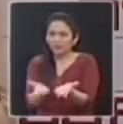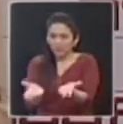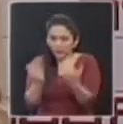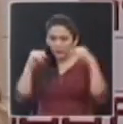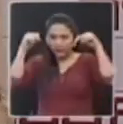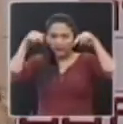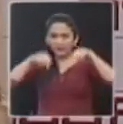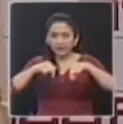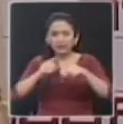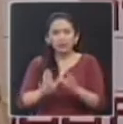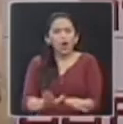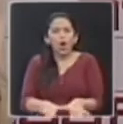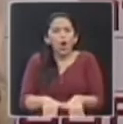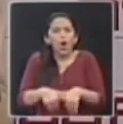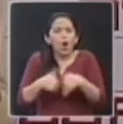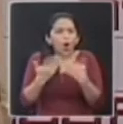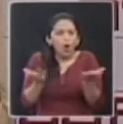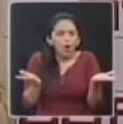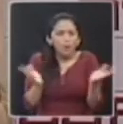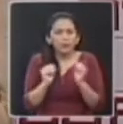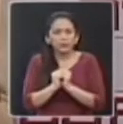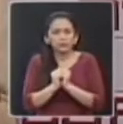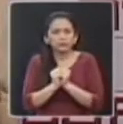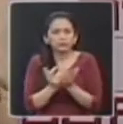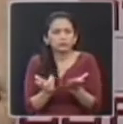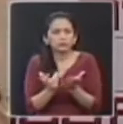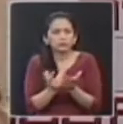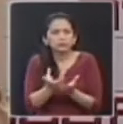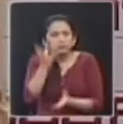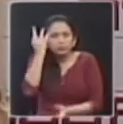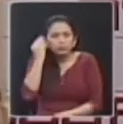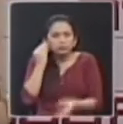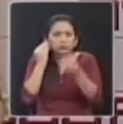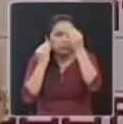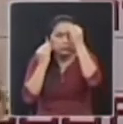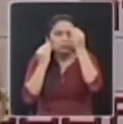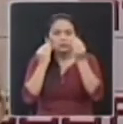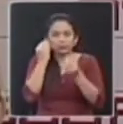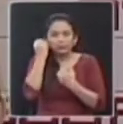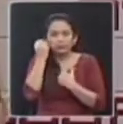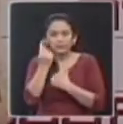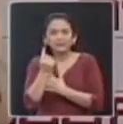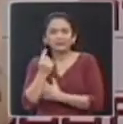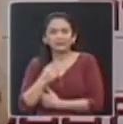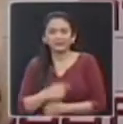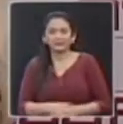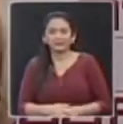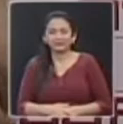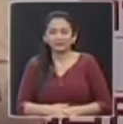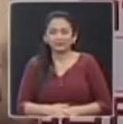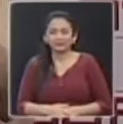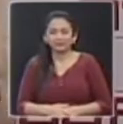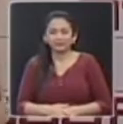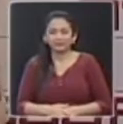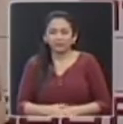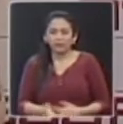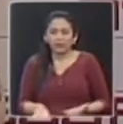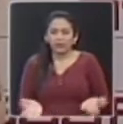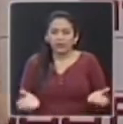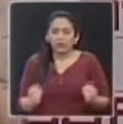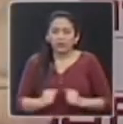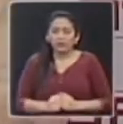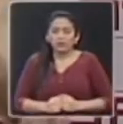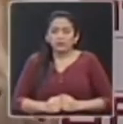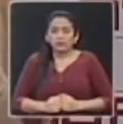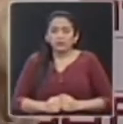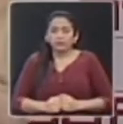venir y conocer de qué se trata y cómo está adaptado el modelo. Adicionalmente, dadas las circunstancias que tenemos